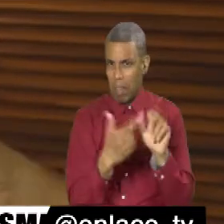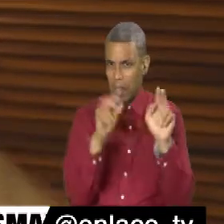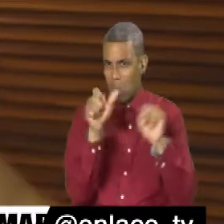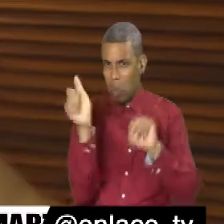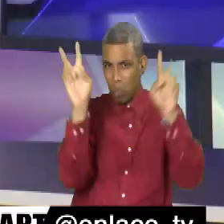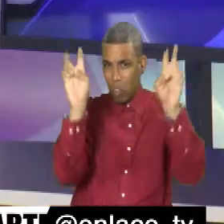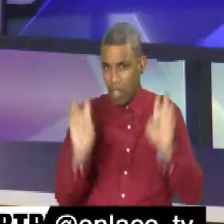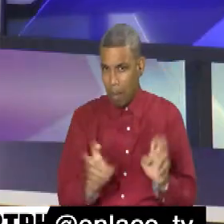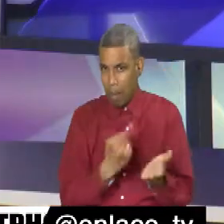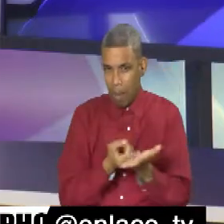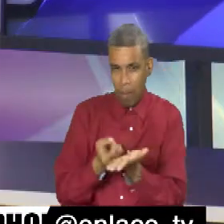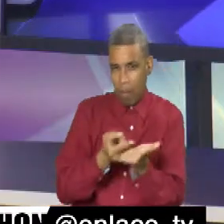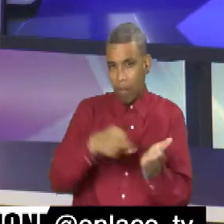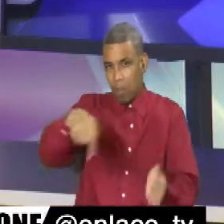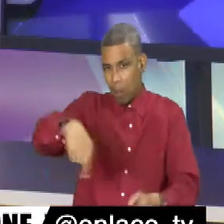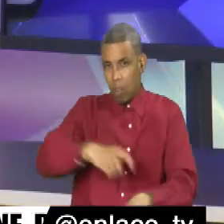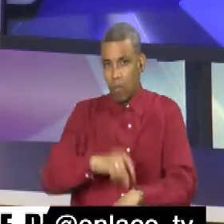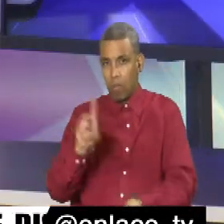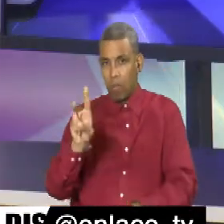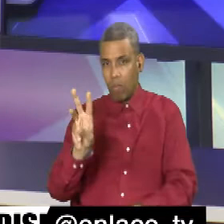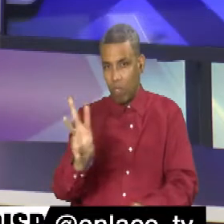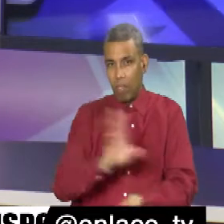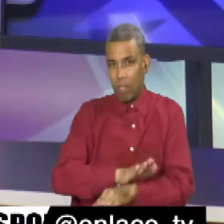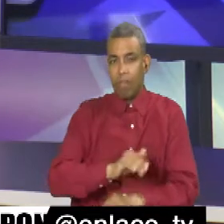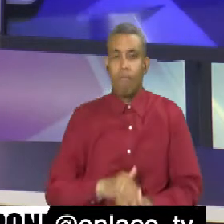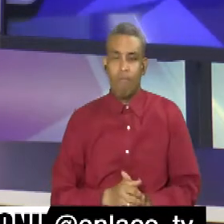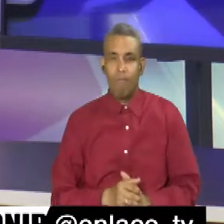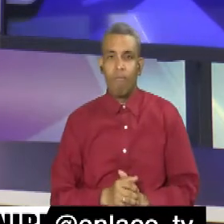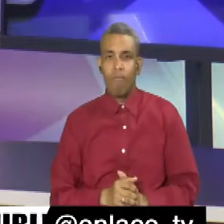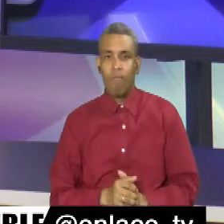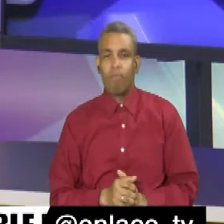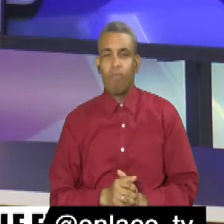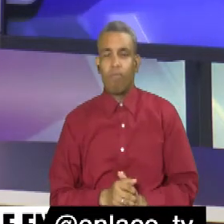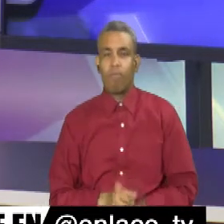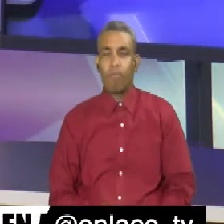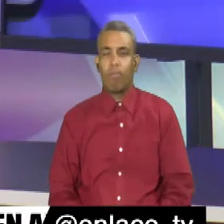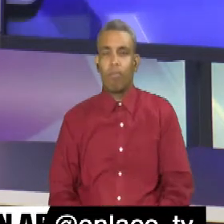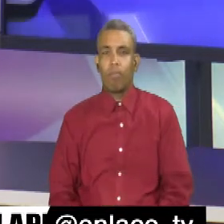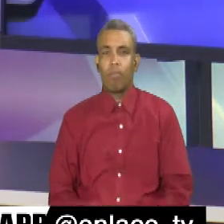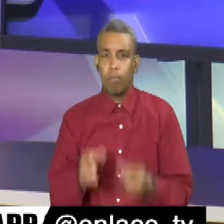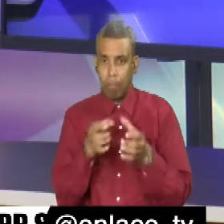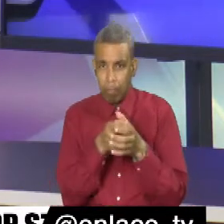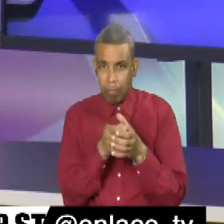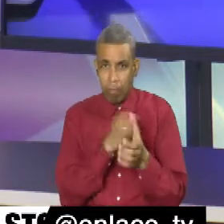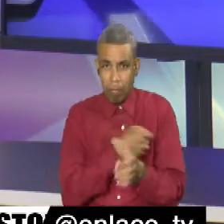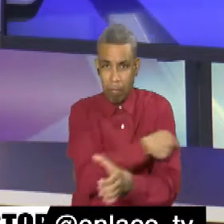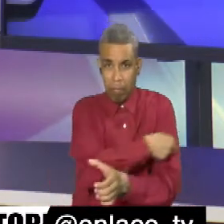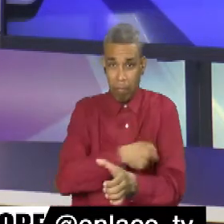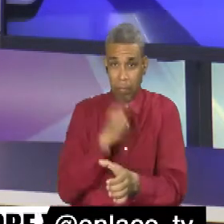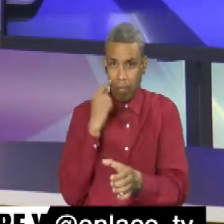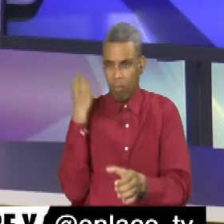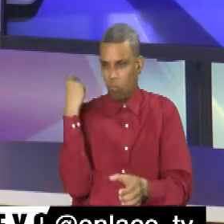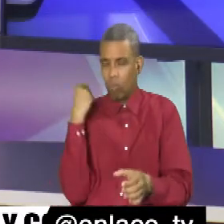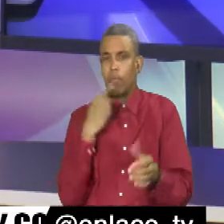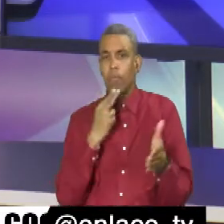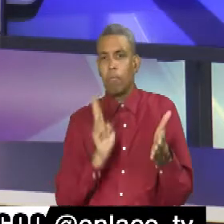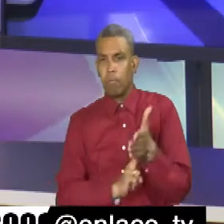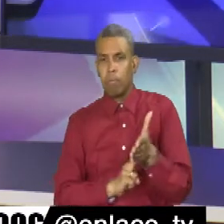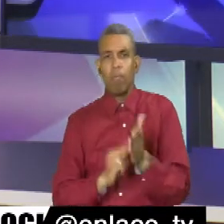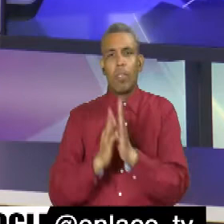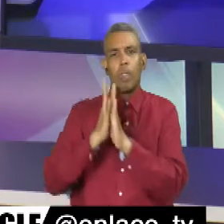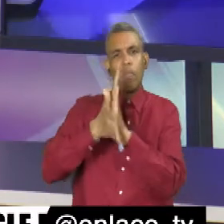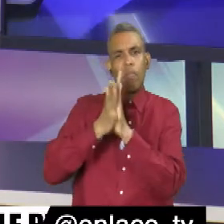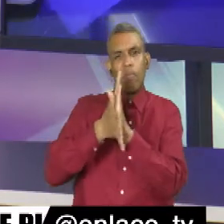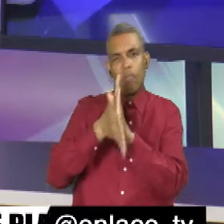relucir. Por su parte, la Misión de Observación Electoral emitió en las últimas horas un comunicado de prensa relacionado con